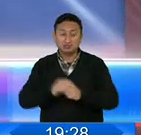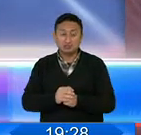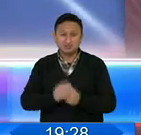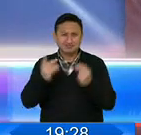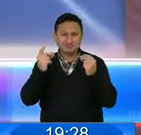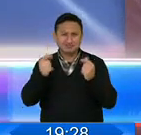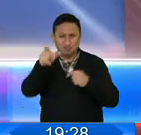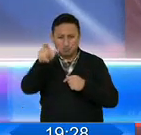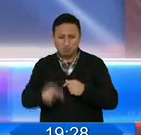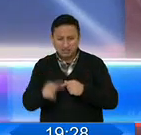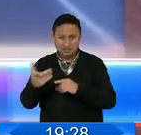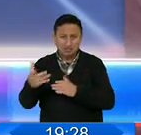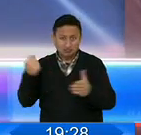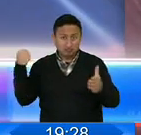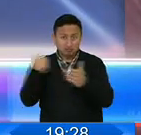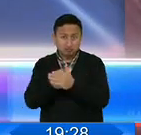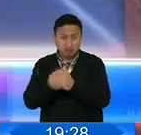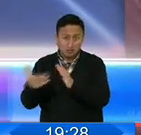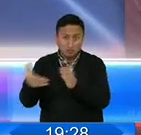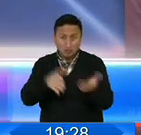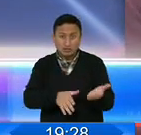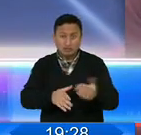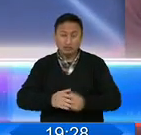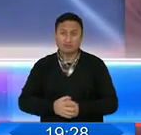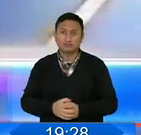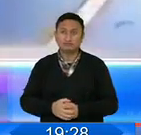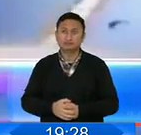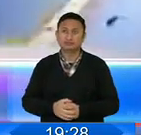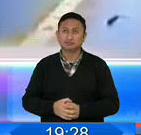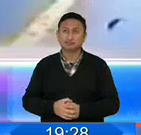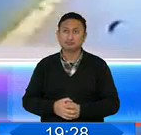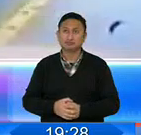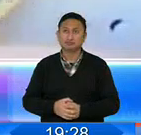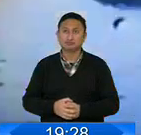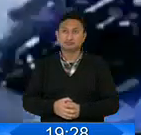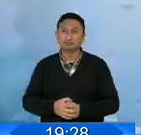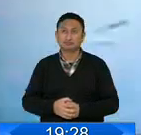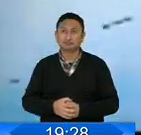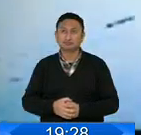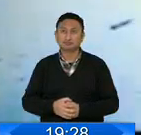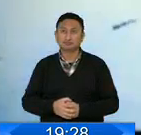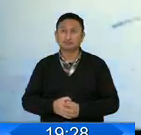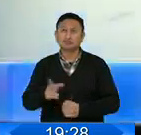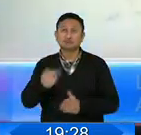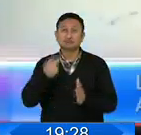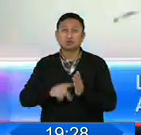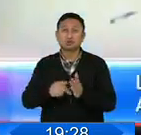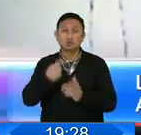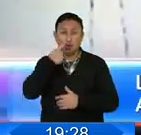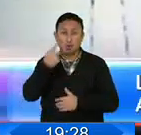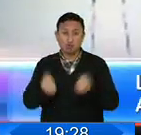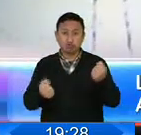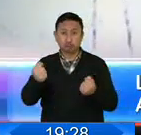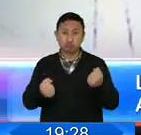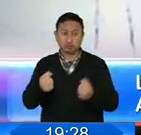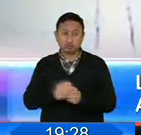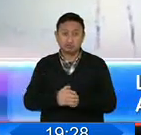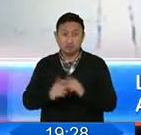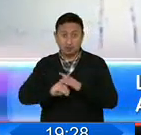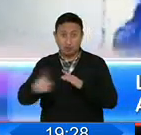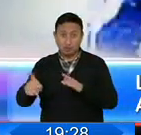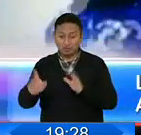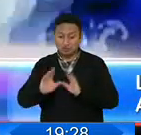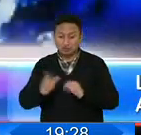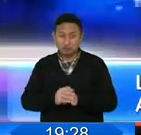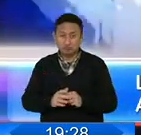instantánea de la persona que iba conduciendo la motocicleta. ¿Pero qué pasó con el chofer del automotor? La policía señala que este no abandonó el lugar,